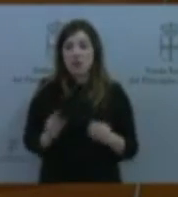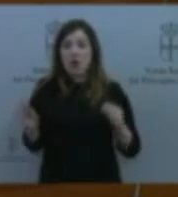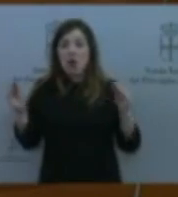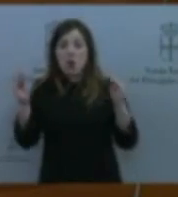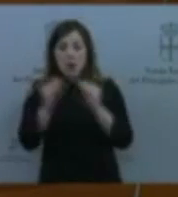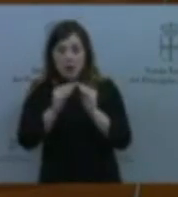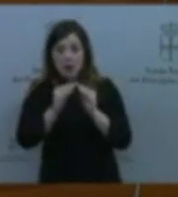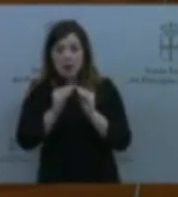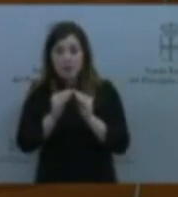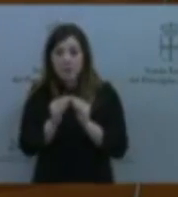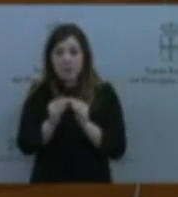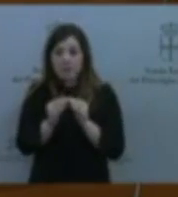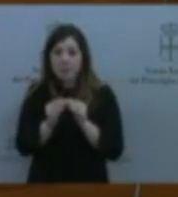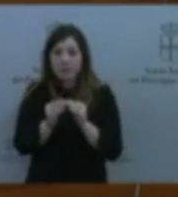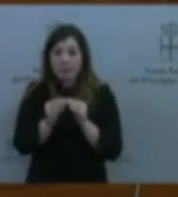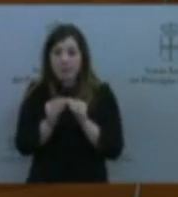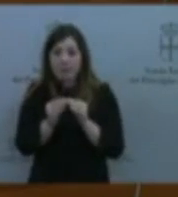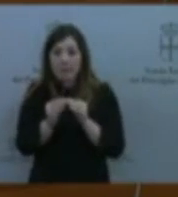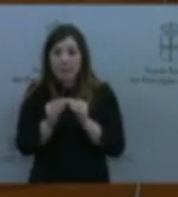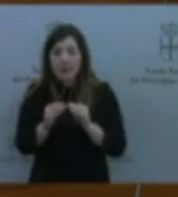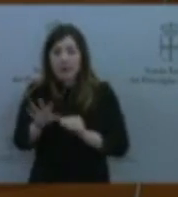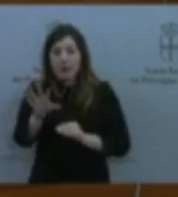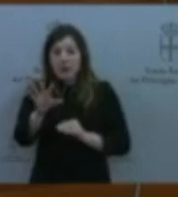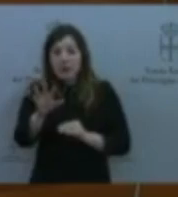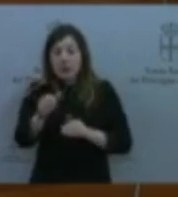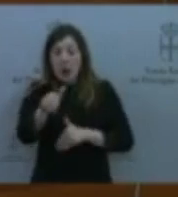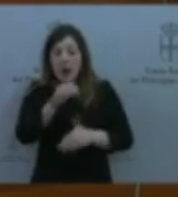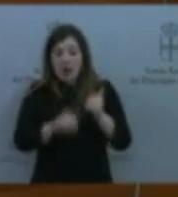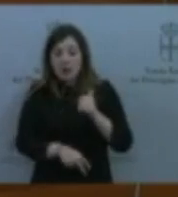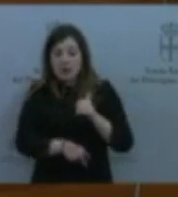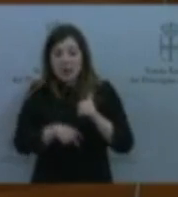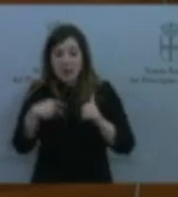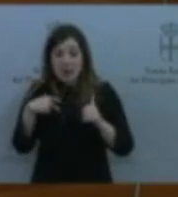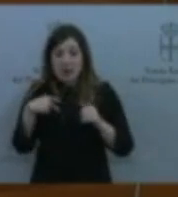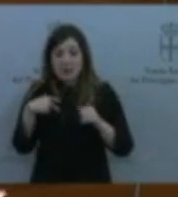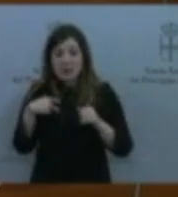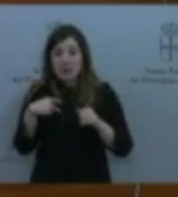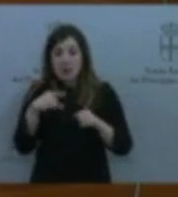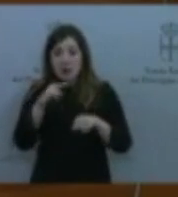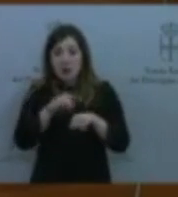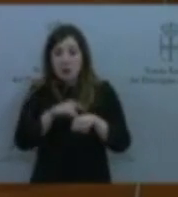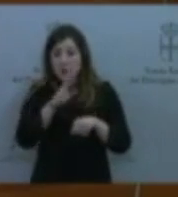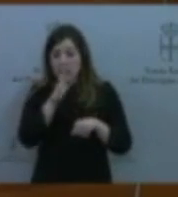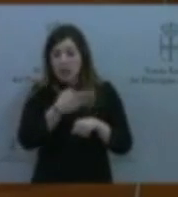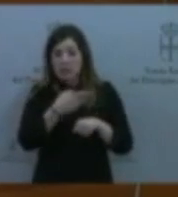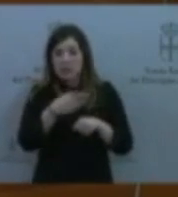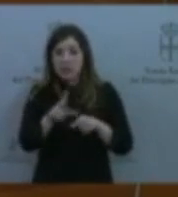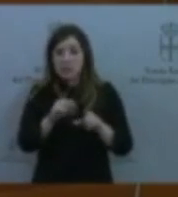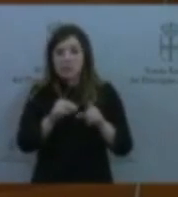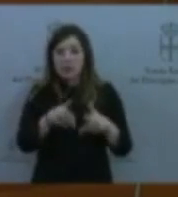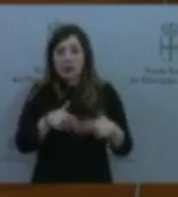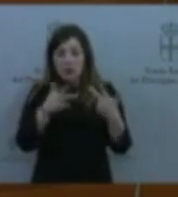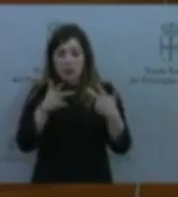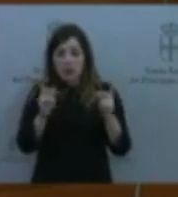las elecciones generales. El lunes, por videoconferencia, tenemos la última reunión, porque claro, ya no queda ninguna más. El día 5 se acaba